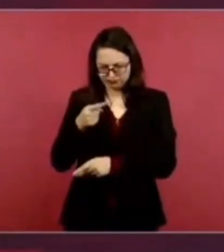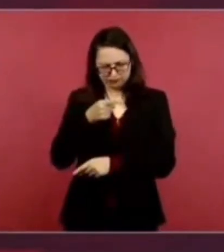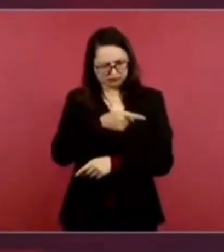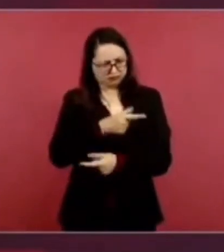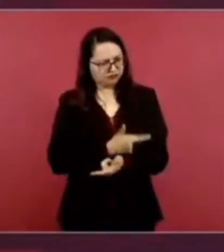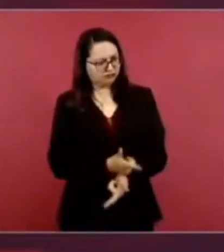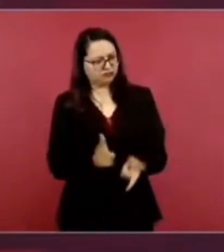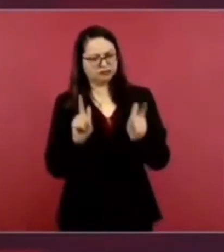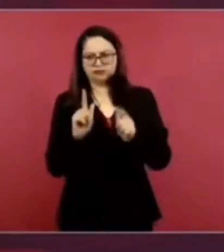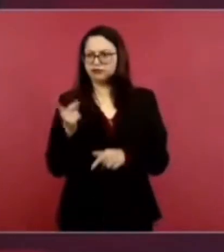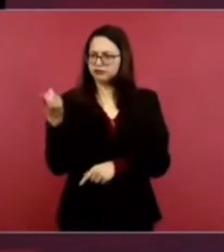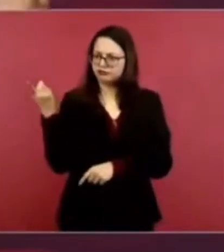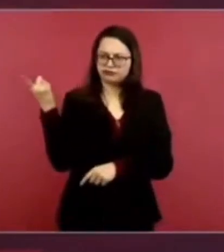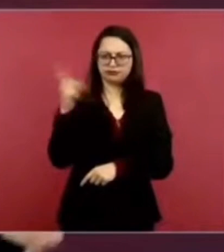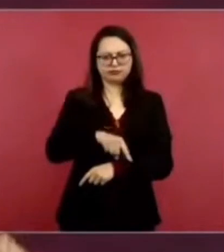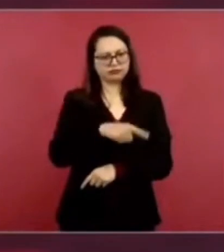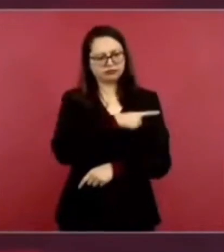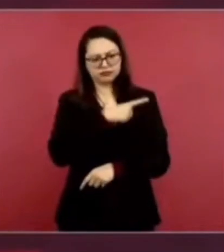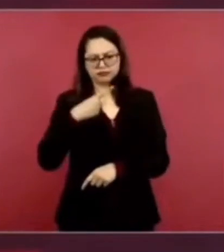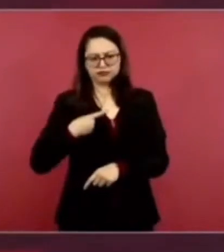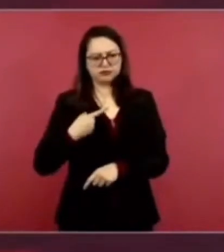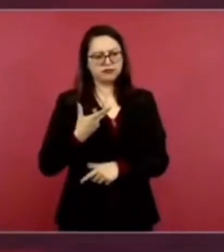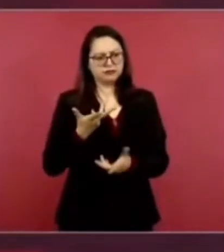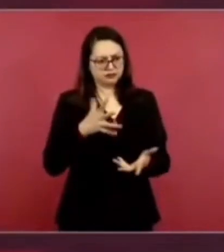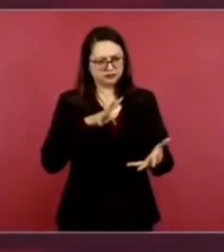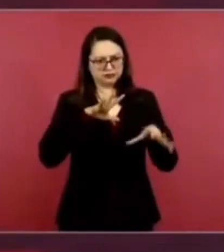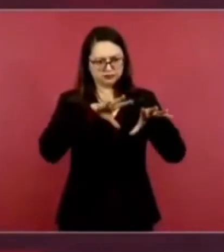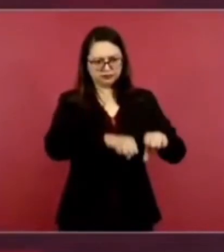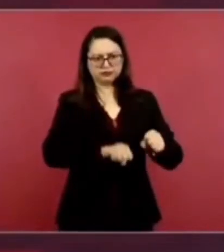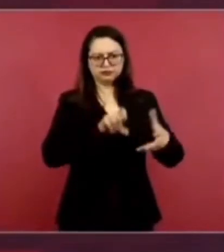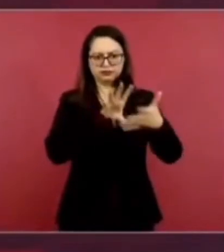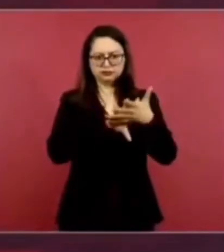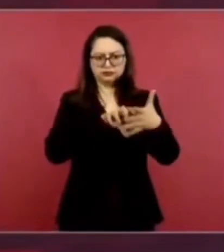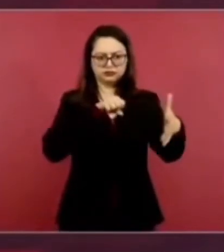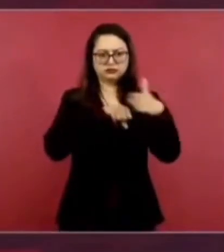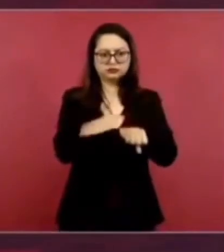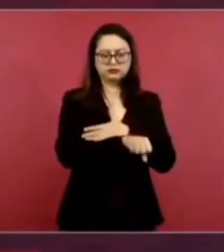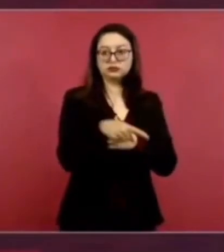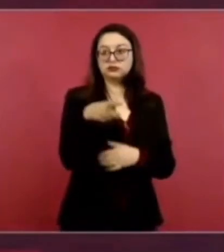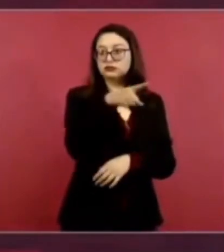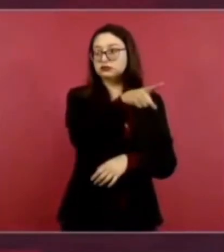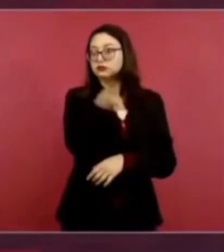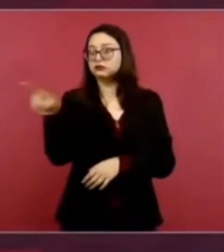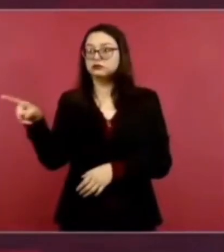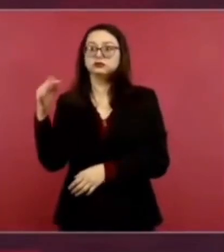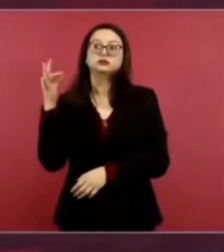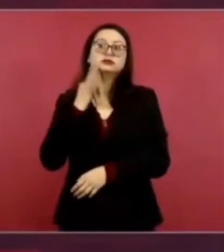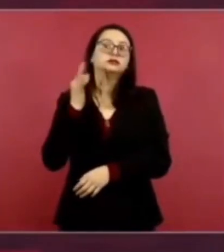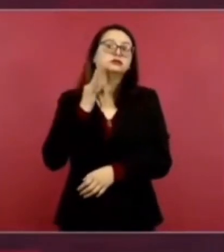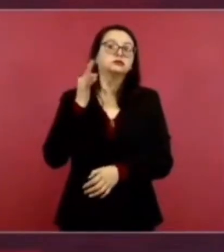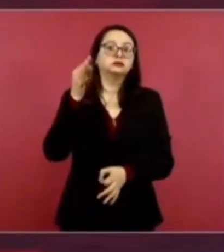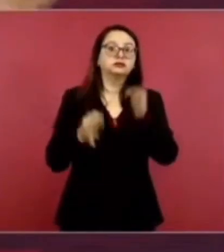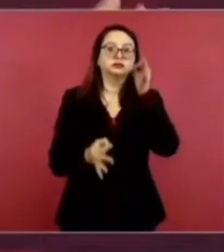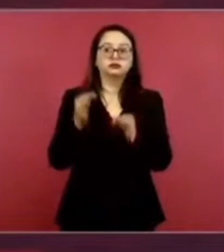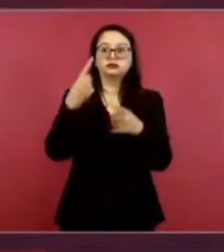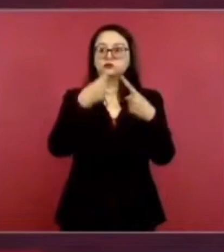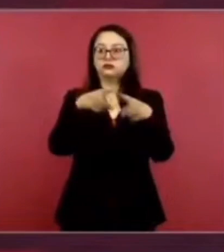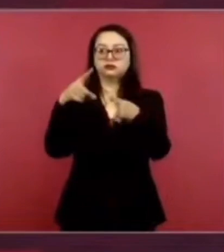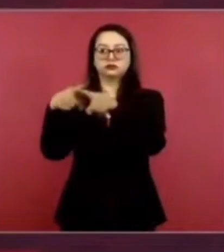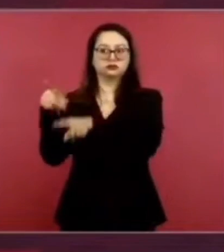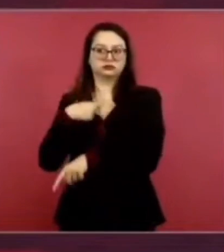se genera un este motín en la fiscalía y